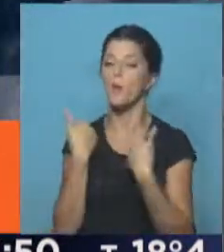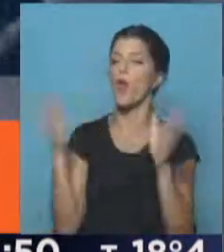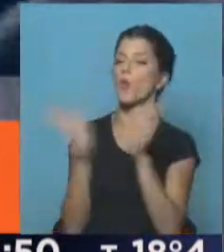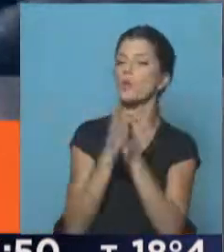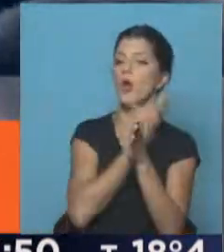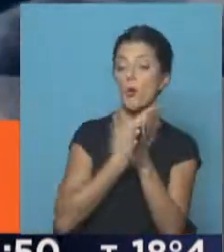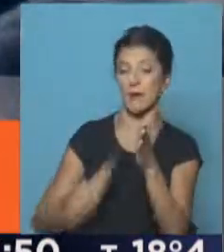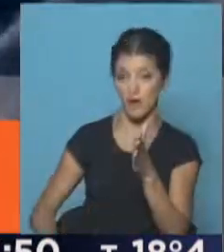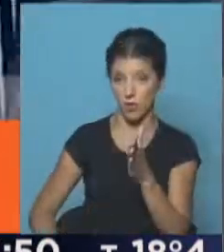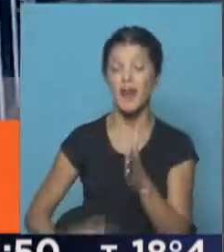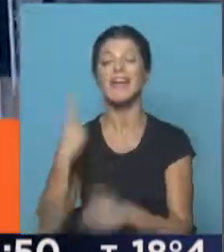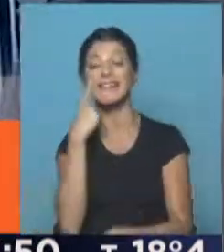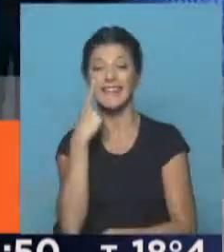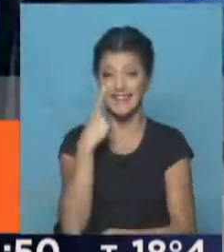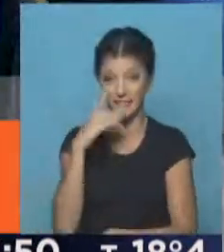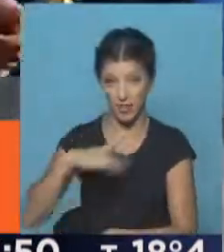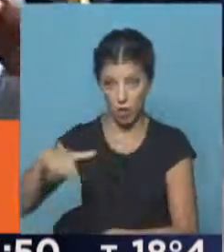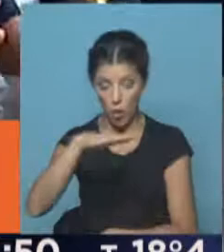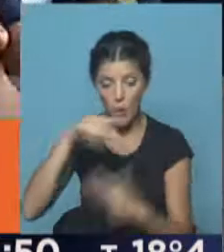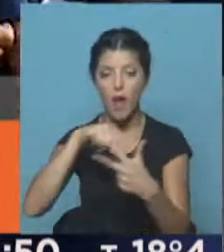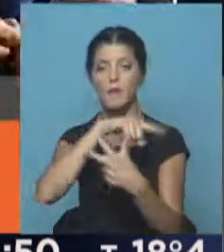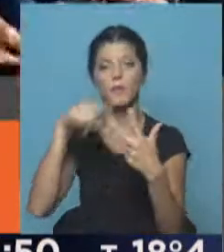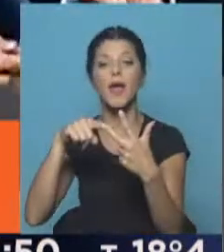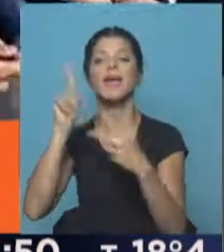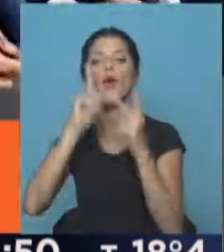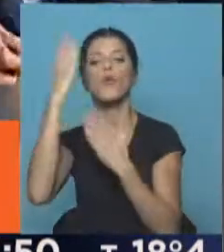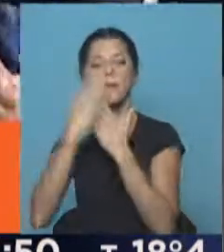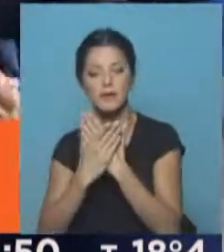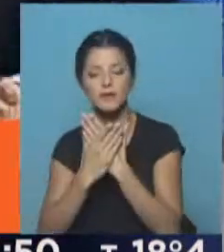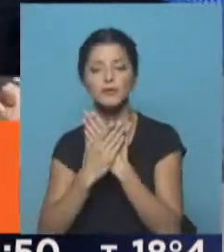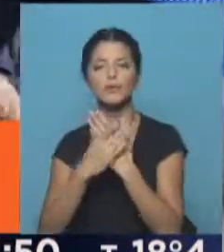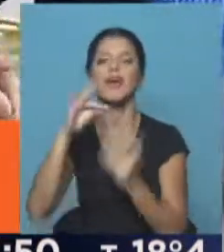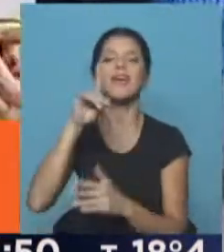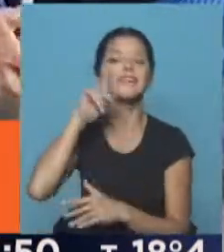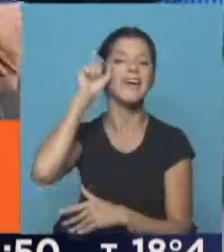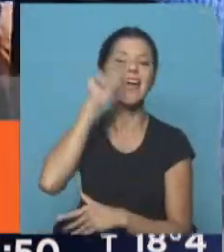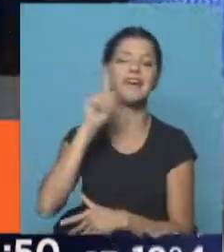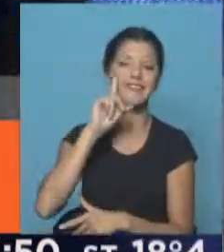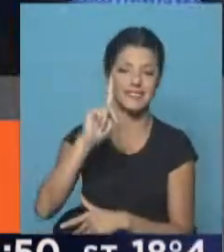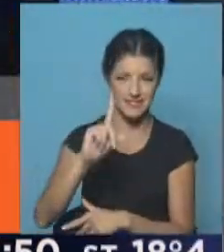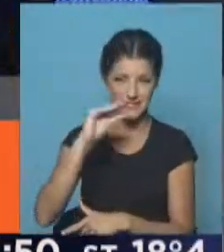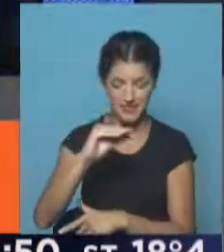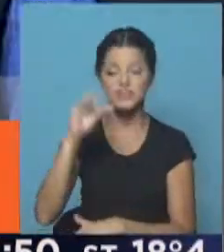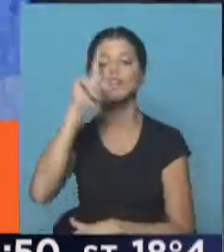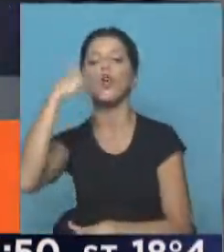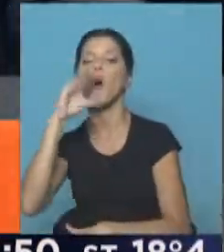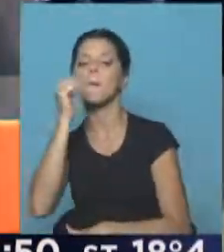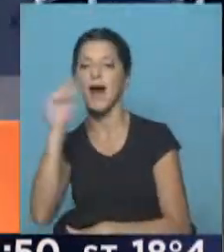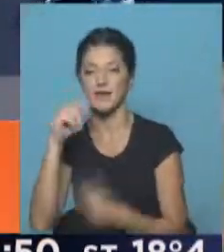Miguel Lifchitz, el intendente local, José Corral, y los ministros Dietrich y Lombardi, el Metrobús Santa